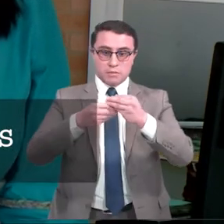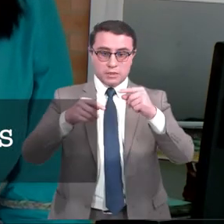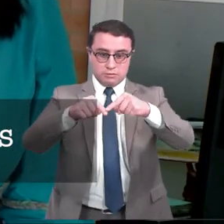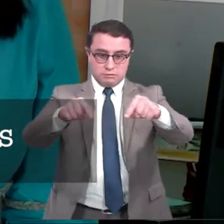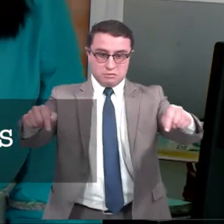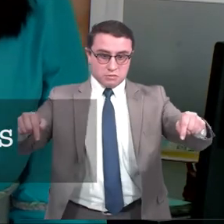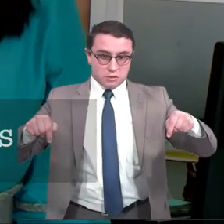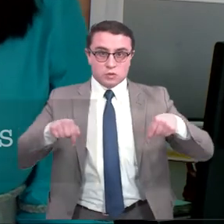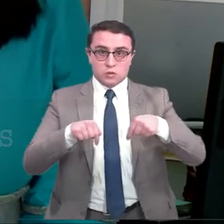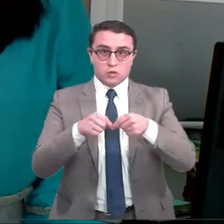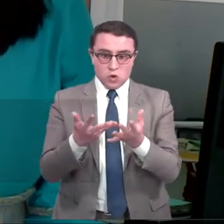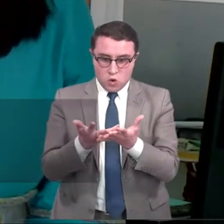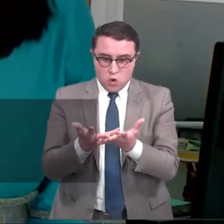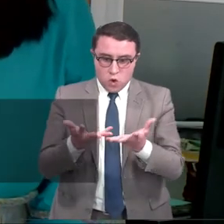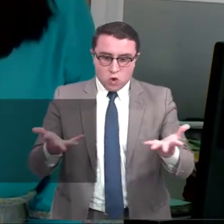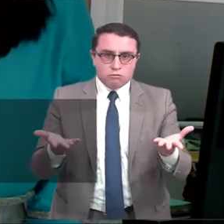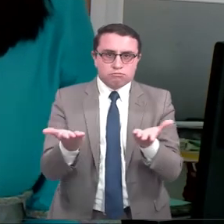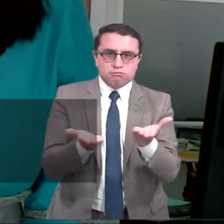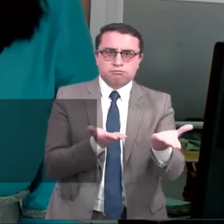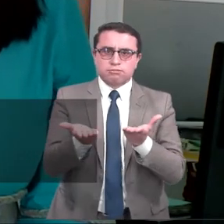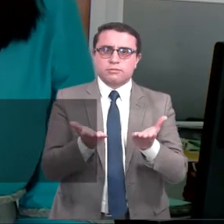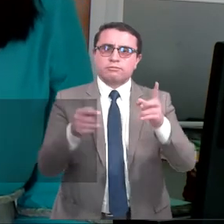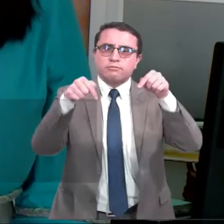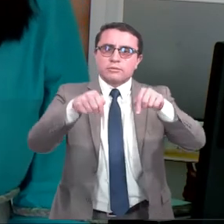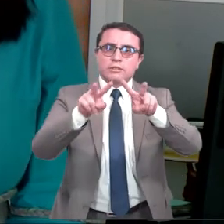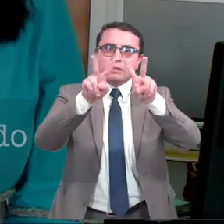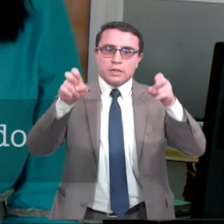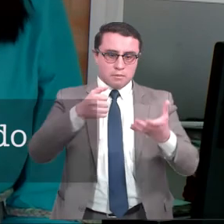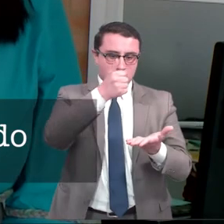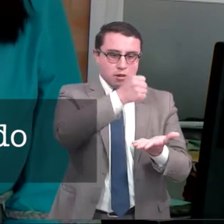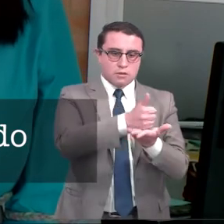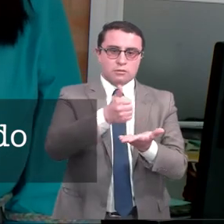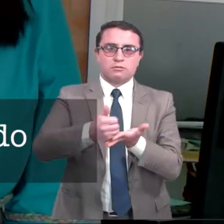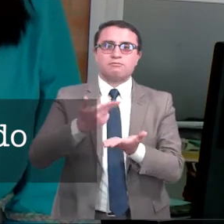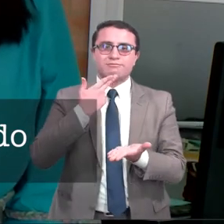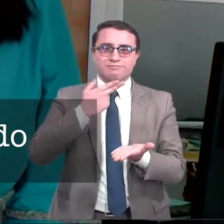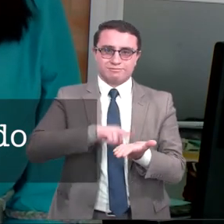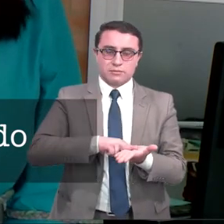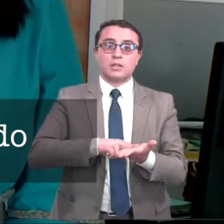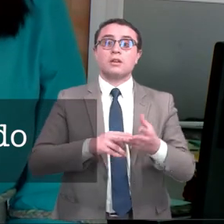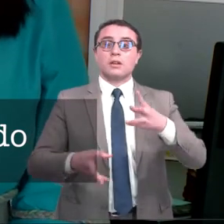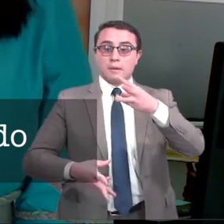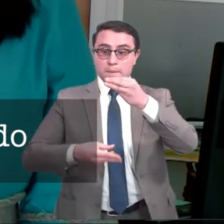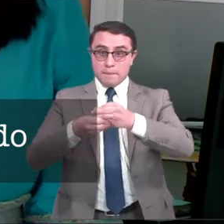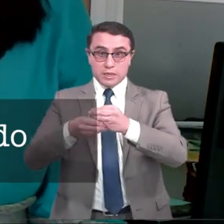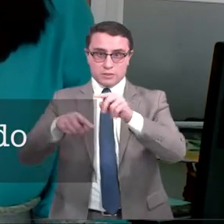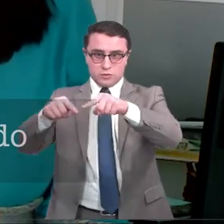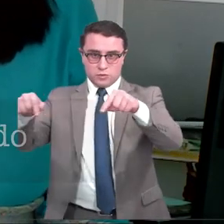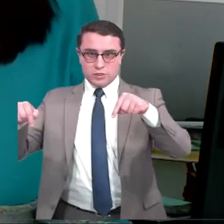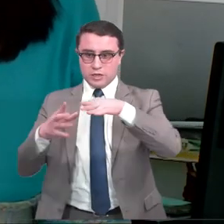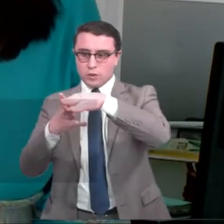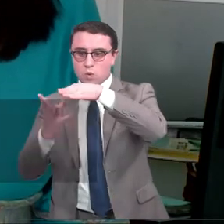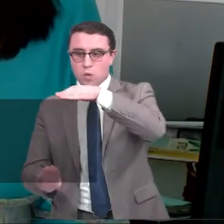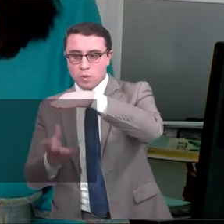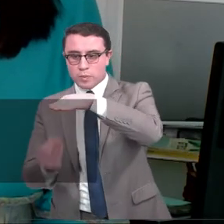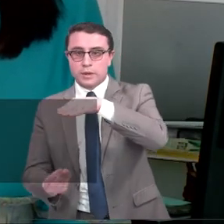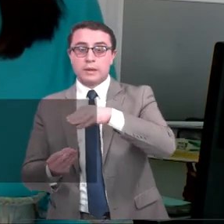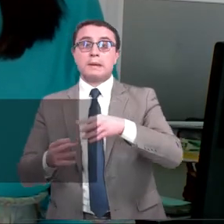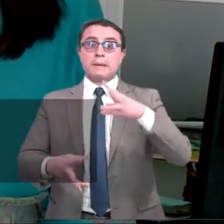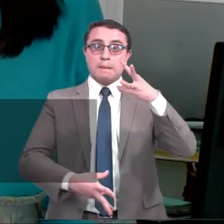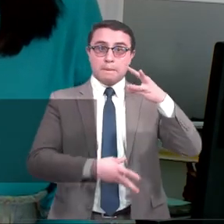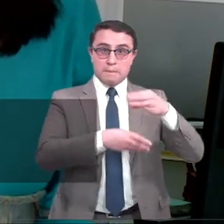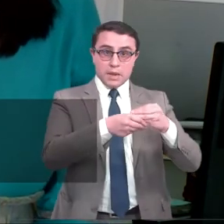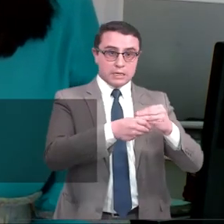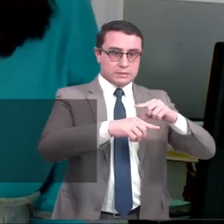División de Bienes y Servicios pertenece todo lo que es la unidad de correspondencia, la unidad de fotocopiado, la